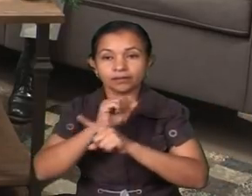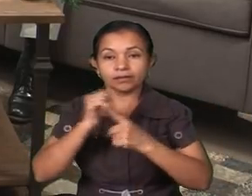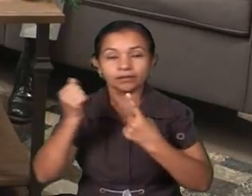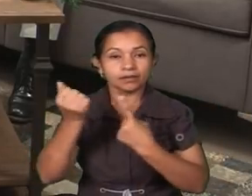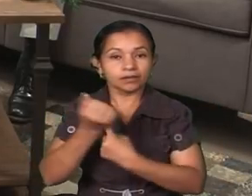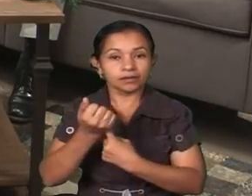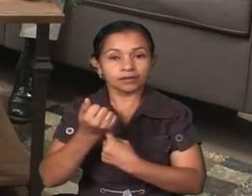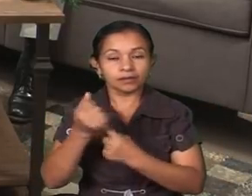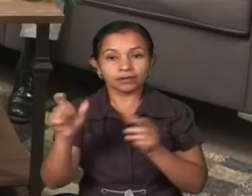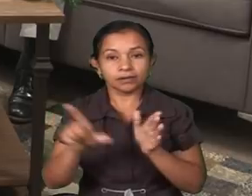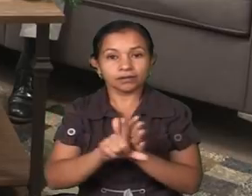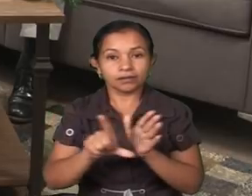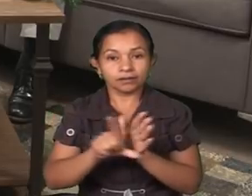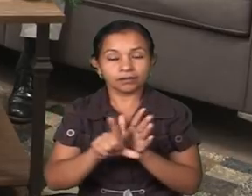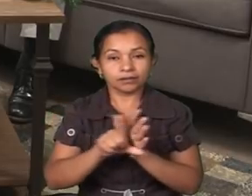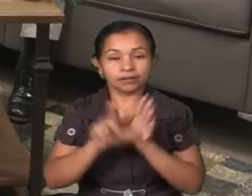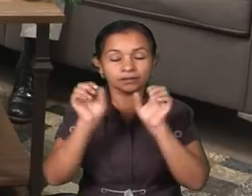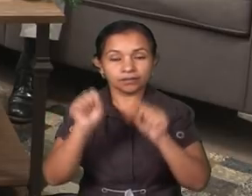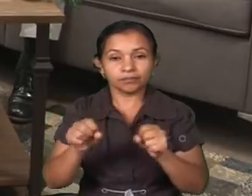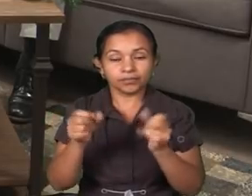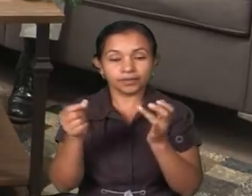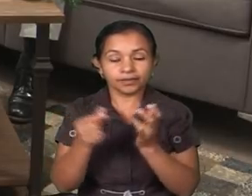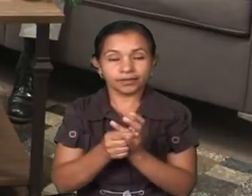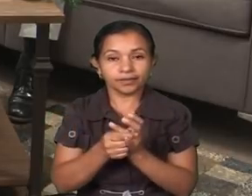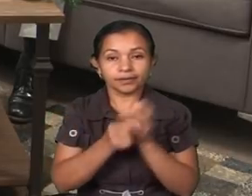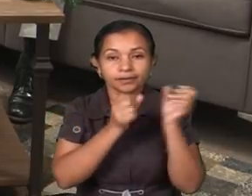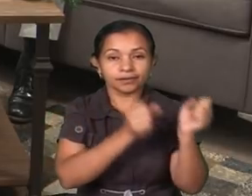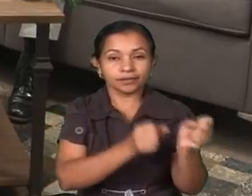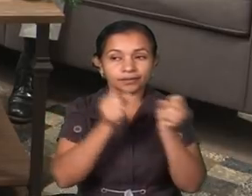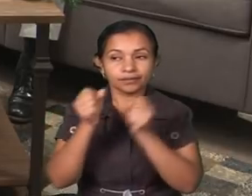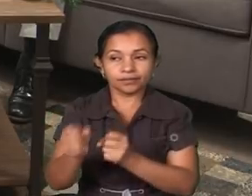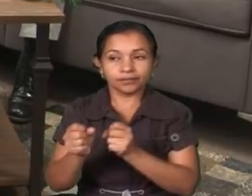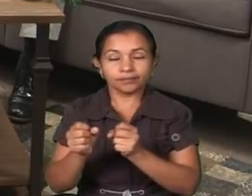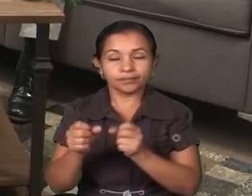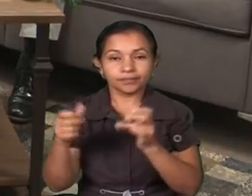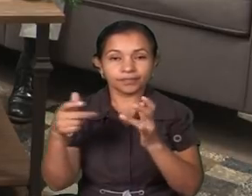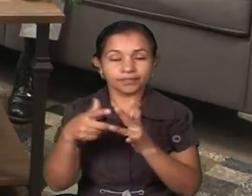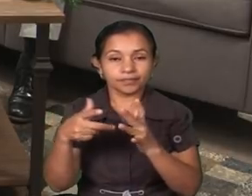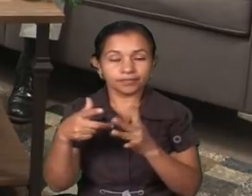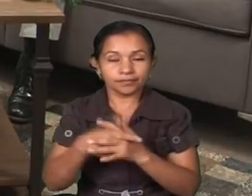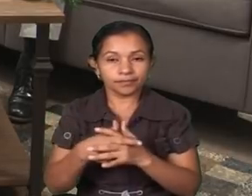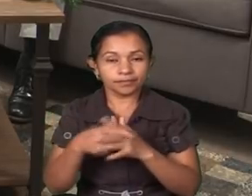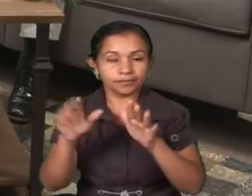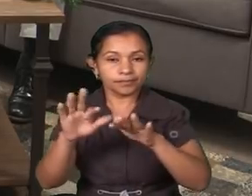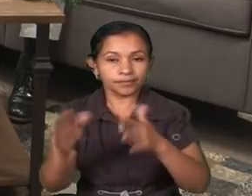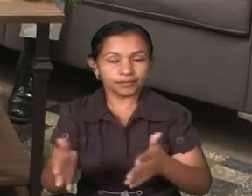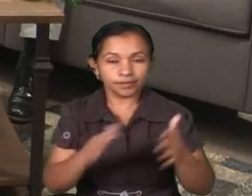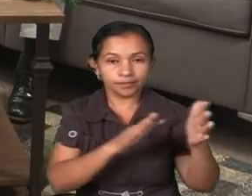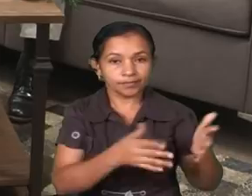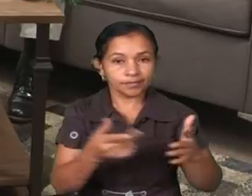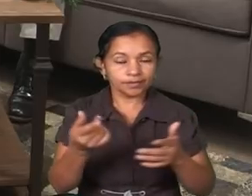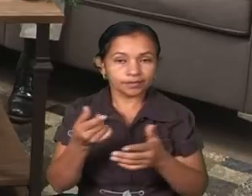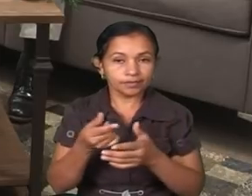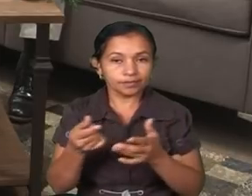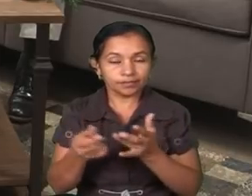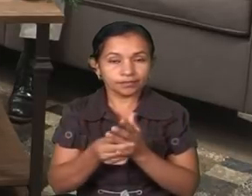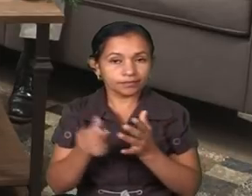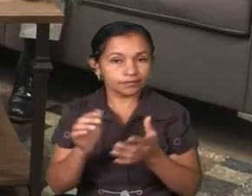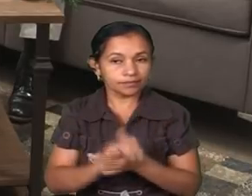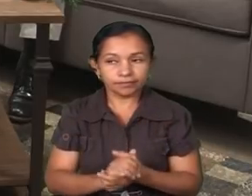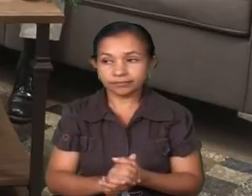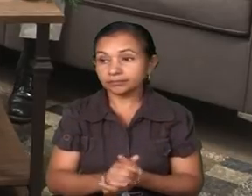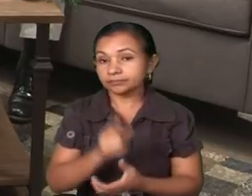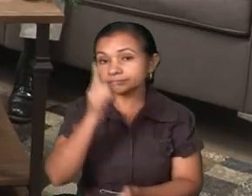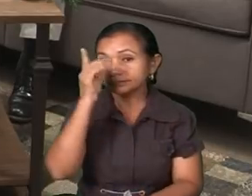dieran leyes para que se pudieran casar entre hombres, entre mujeres. El aborto. Y, el aborto y todo. Y yo quisiera hablar una